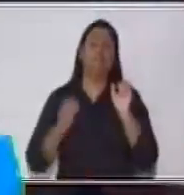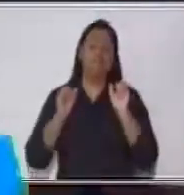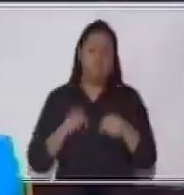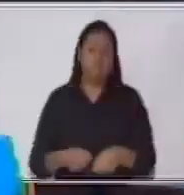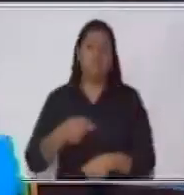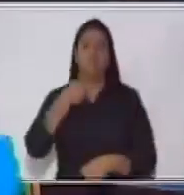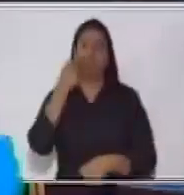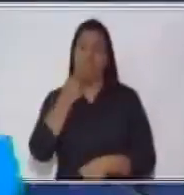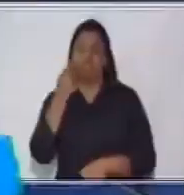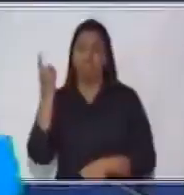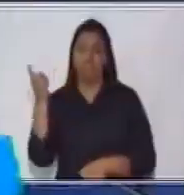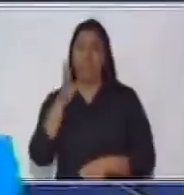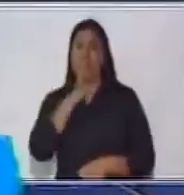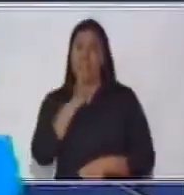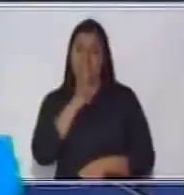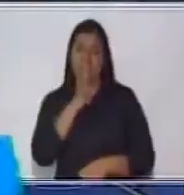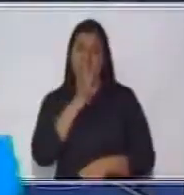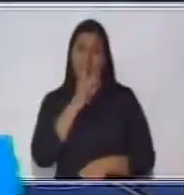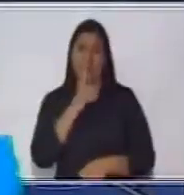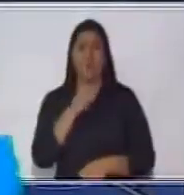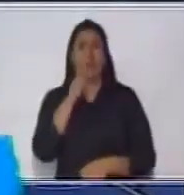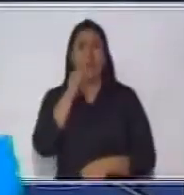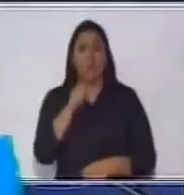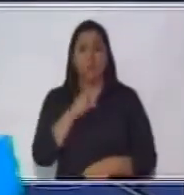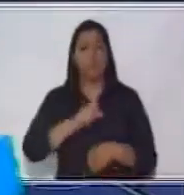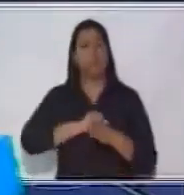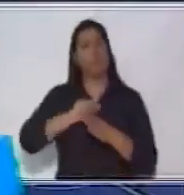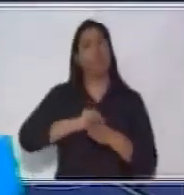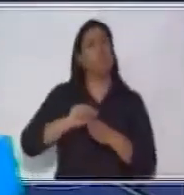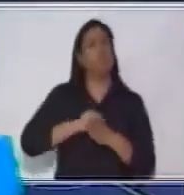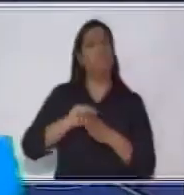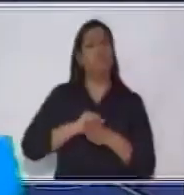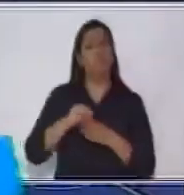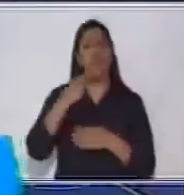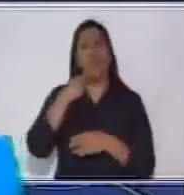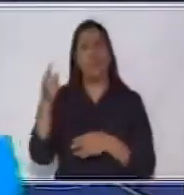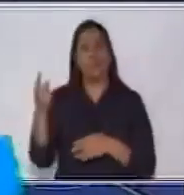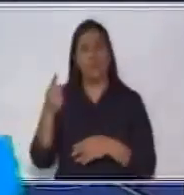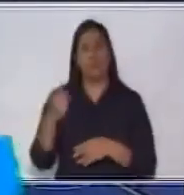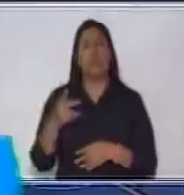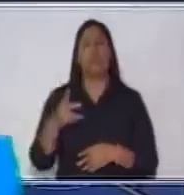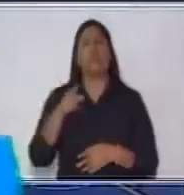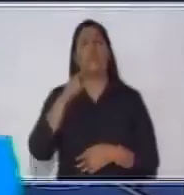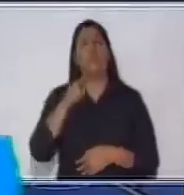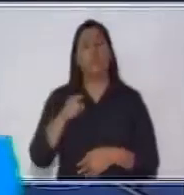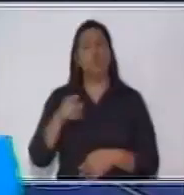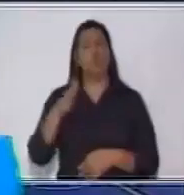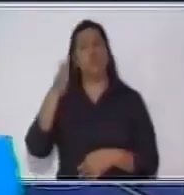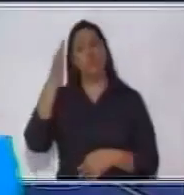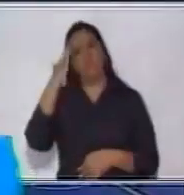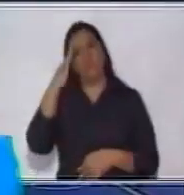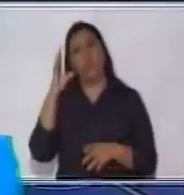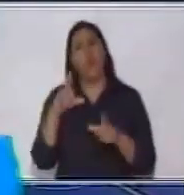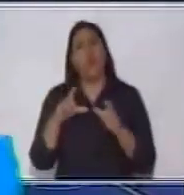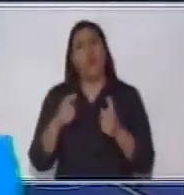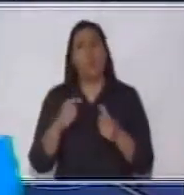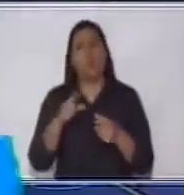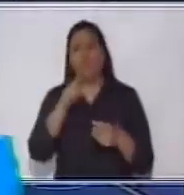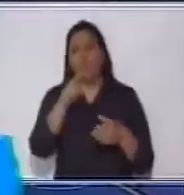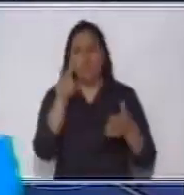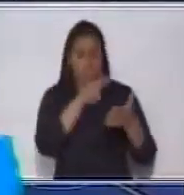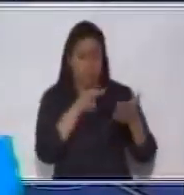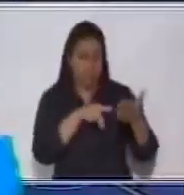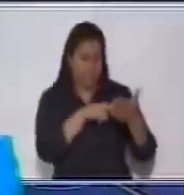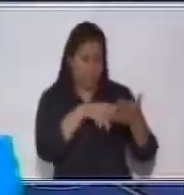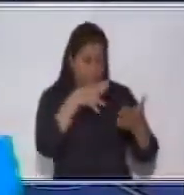que pronuncies detenidamente las palabras y veas y escuches y veas y sientas cómo las pronuncias. Te